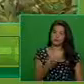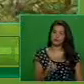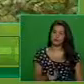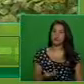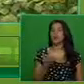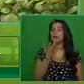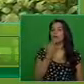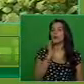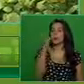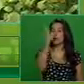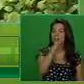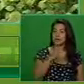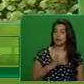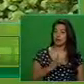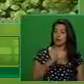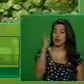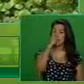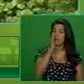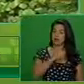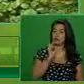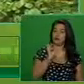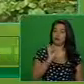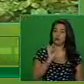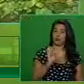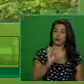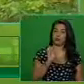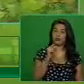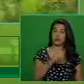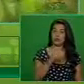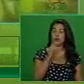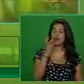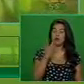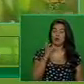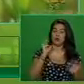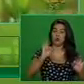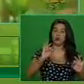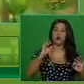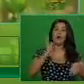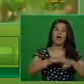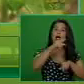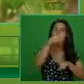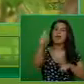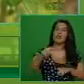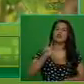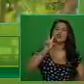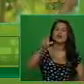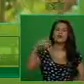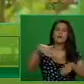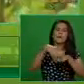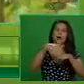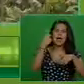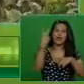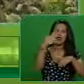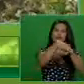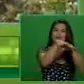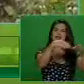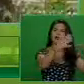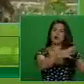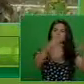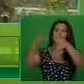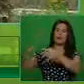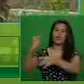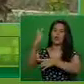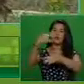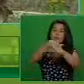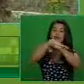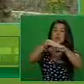ejemplo brasilero, un ejemplo, digamos, en este caso paradigmático, porque ellos tienen dos ministerios, ¿no?, de agricultura que en